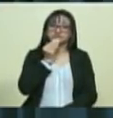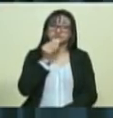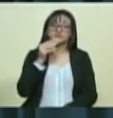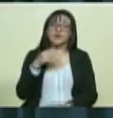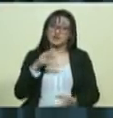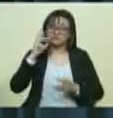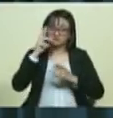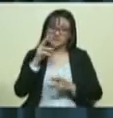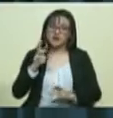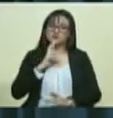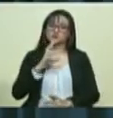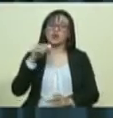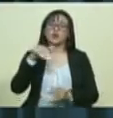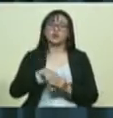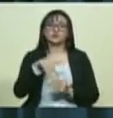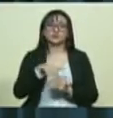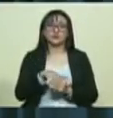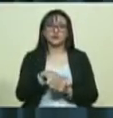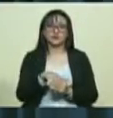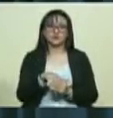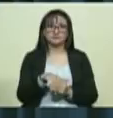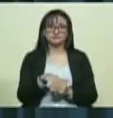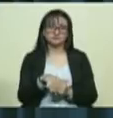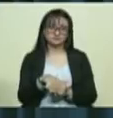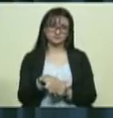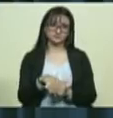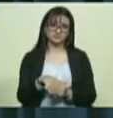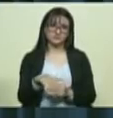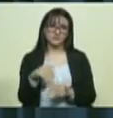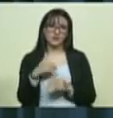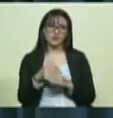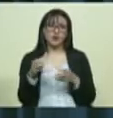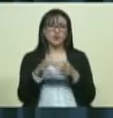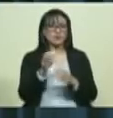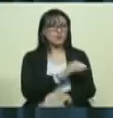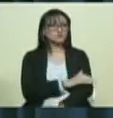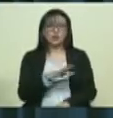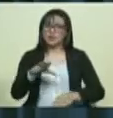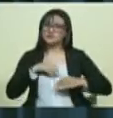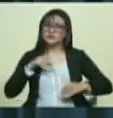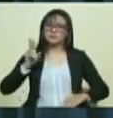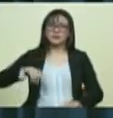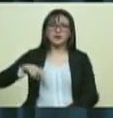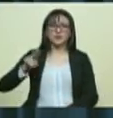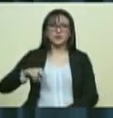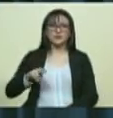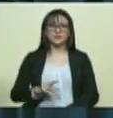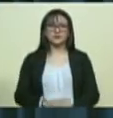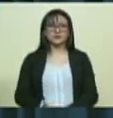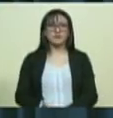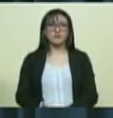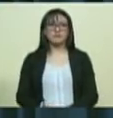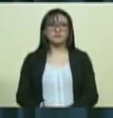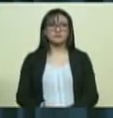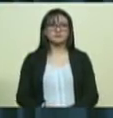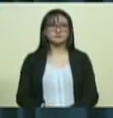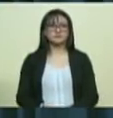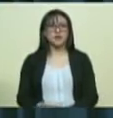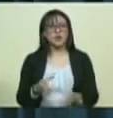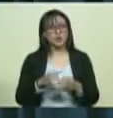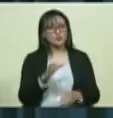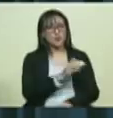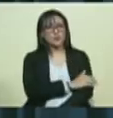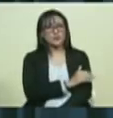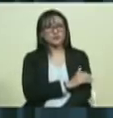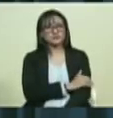electoral el resultado electoral no ha ocurrido así con algunos sectores de la oposición venezolana hay un sector de la oposición